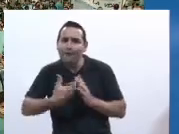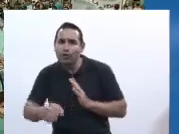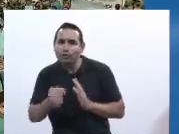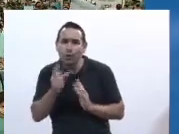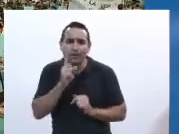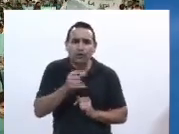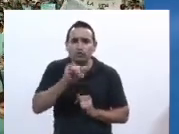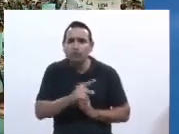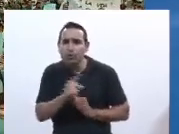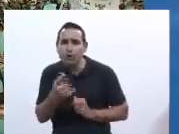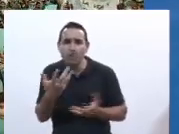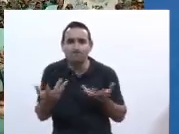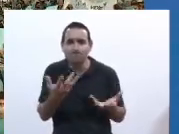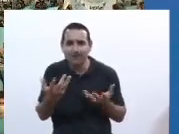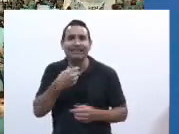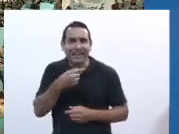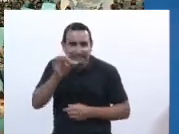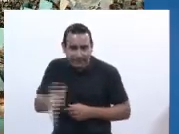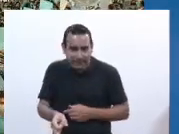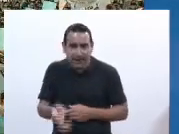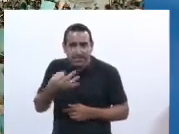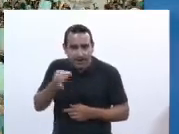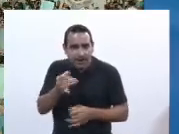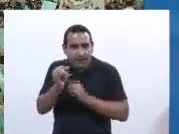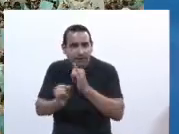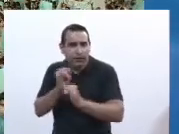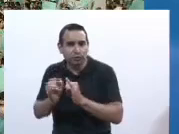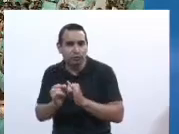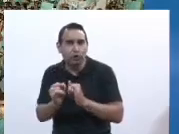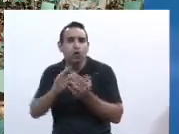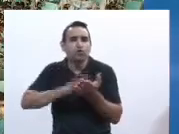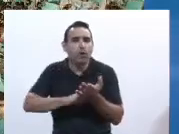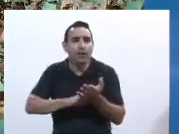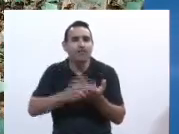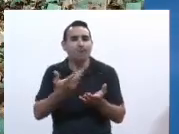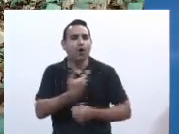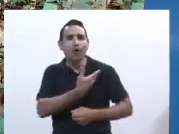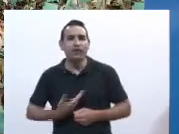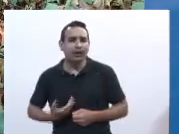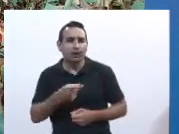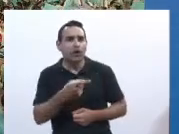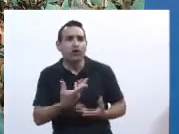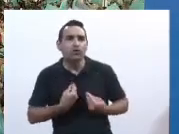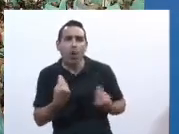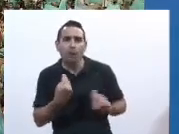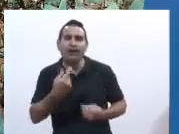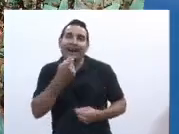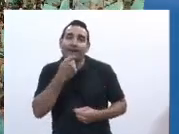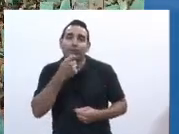que se le practica probablemente a su pareja, sobre las posibilidades que da el Estado si lo quieren tener ese